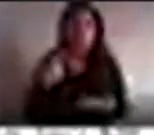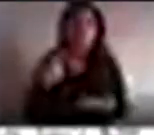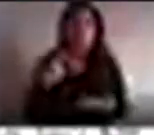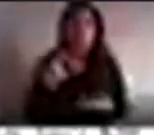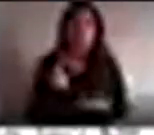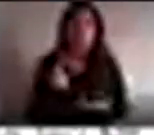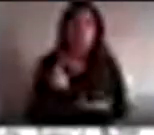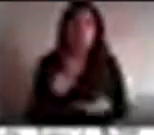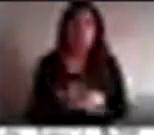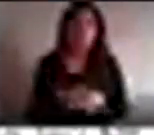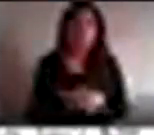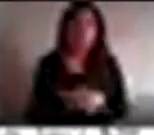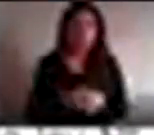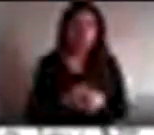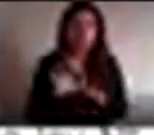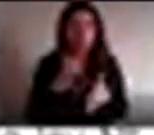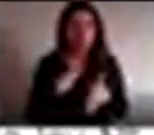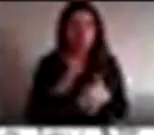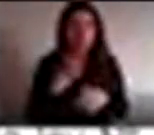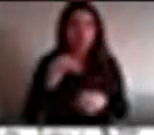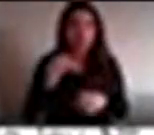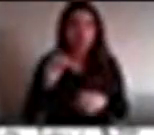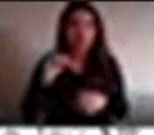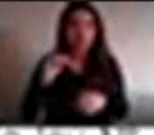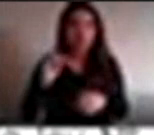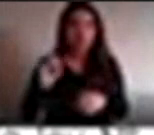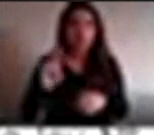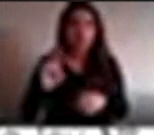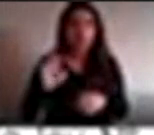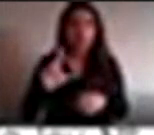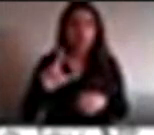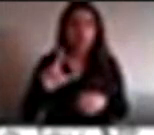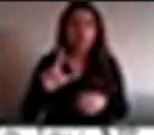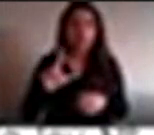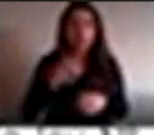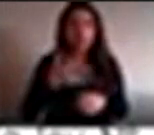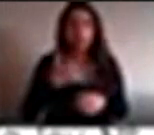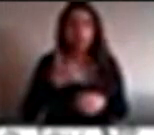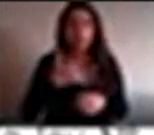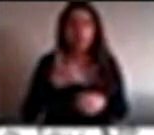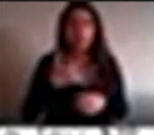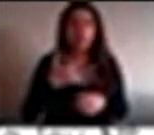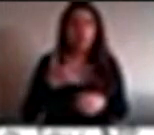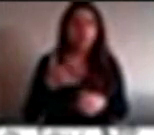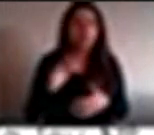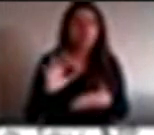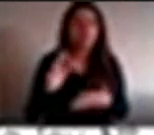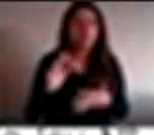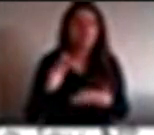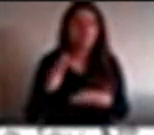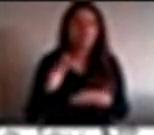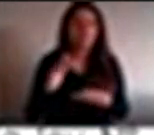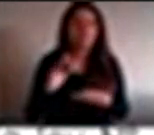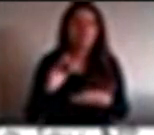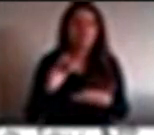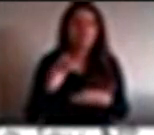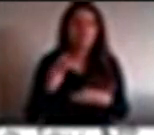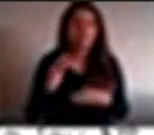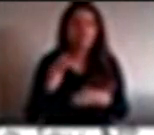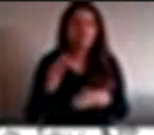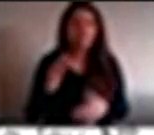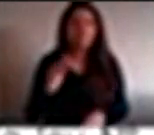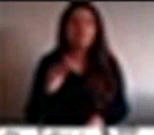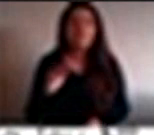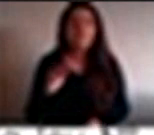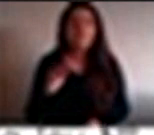320.500 pesos, lo que estaría alrededor de unos $550, por lo tanto estaríamos sobre el salario mínimo